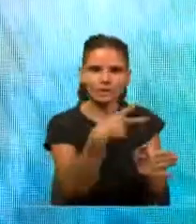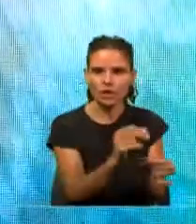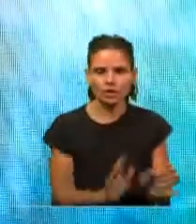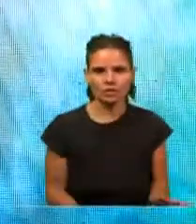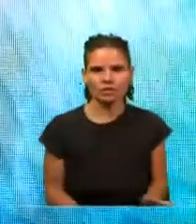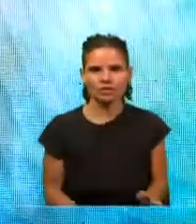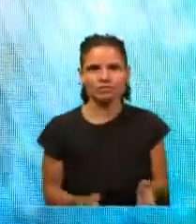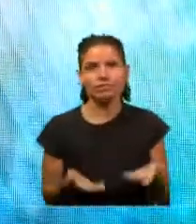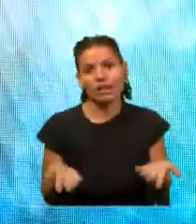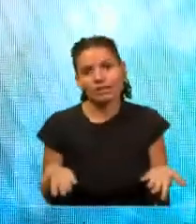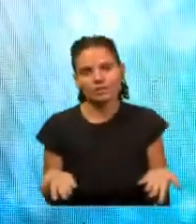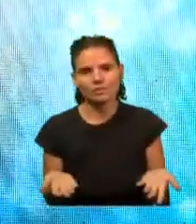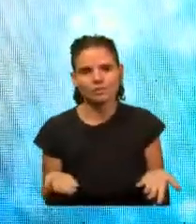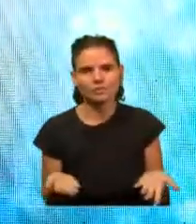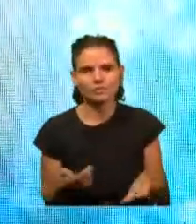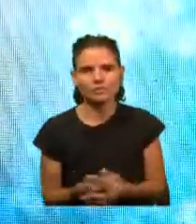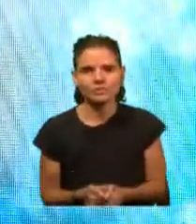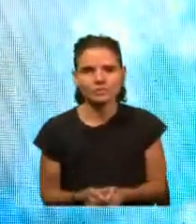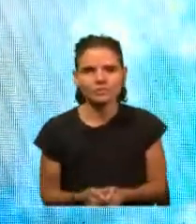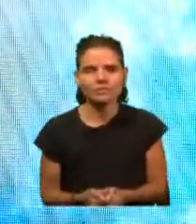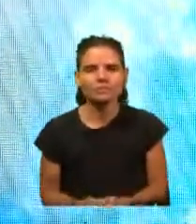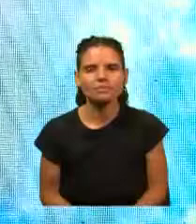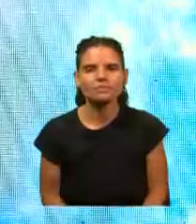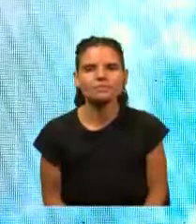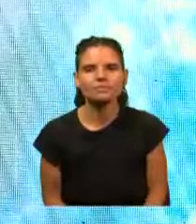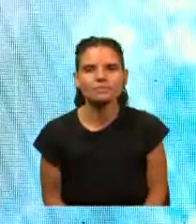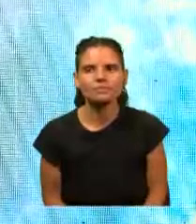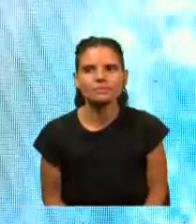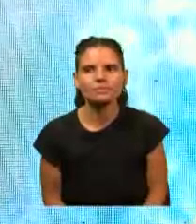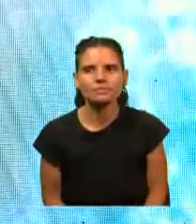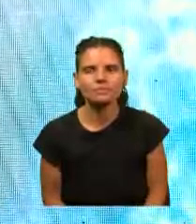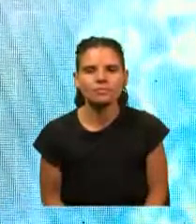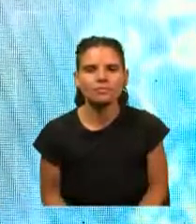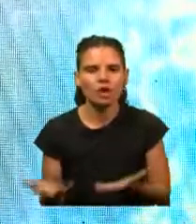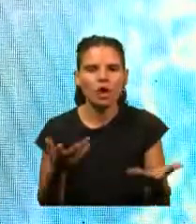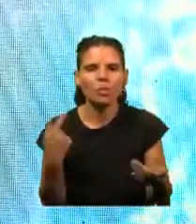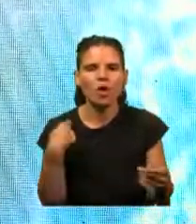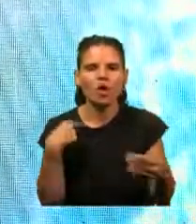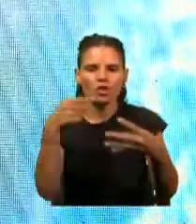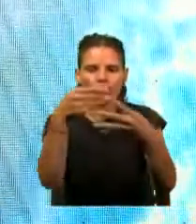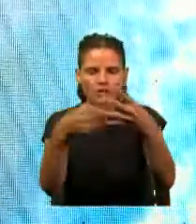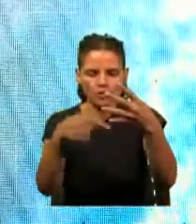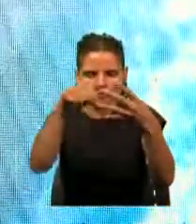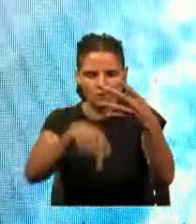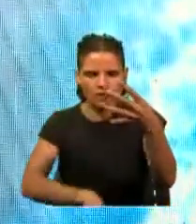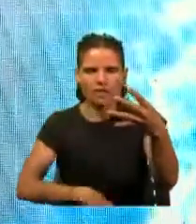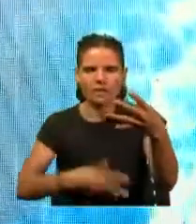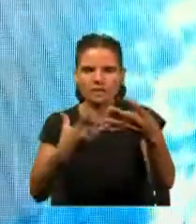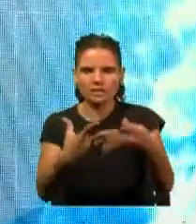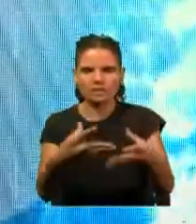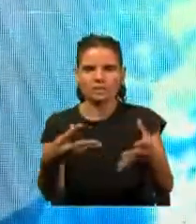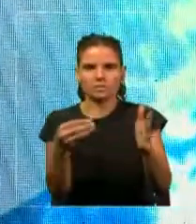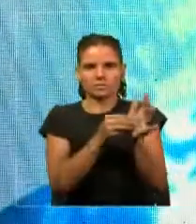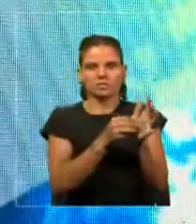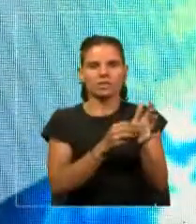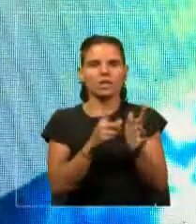opera? ¿Cómo se inscribe en diferentes niveles? Lo que hice, mi